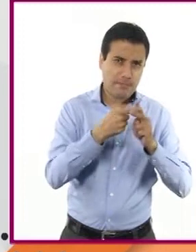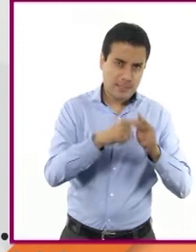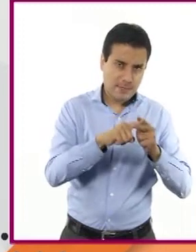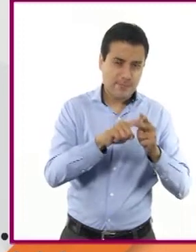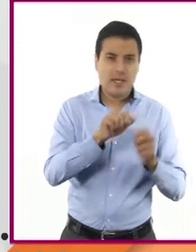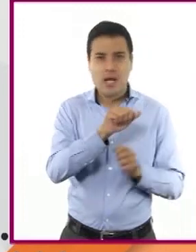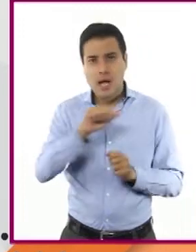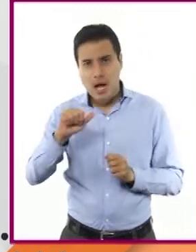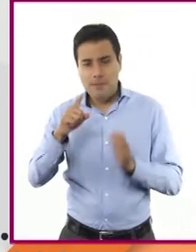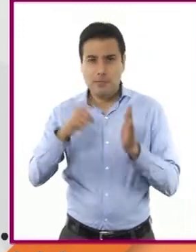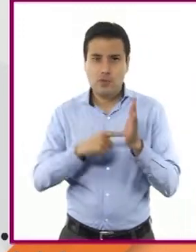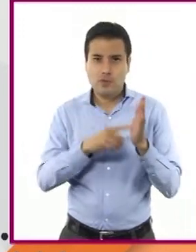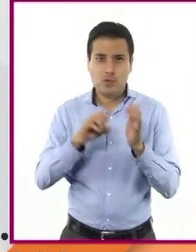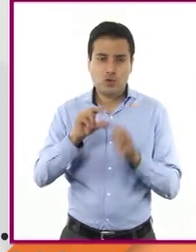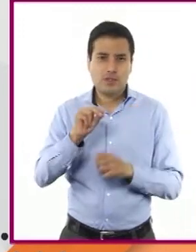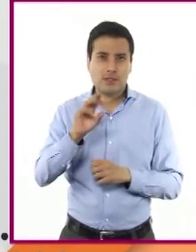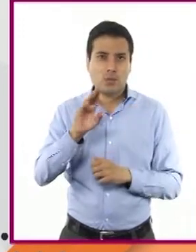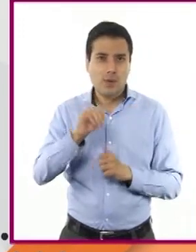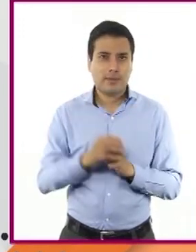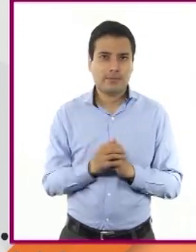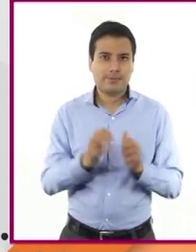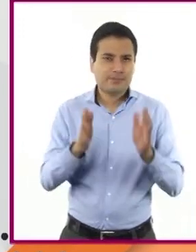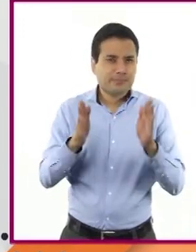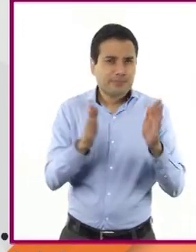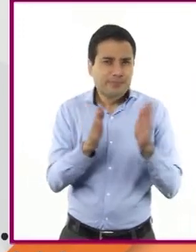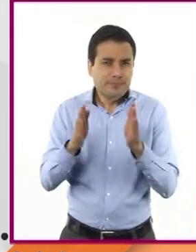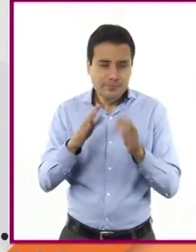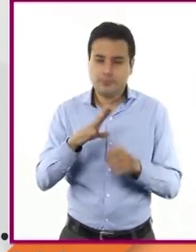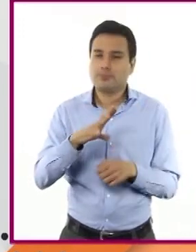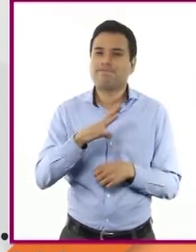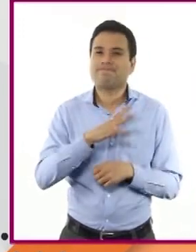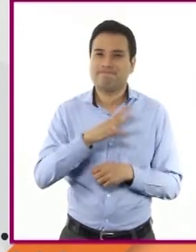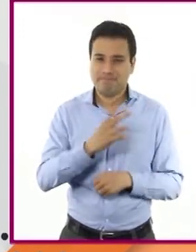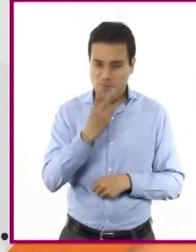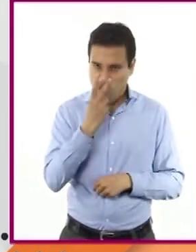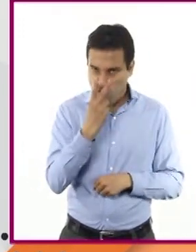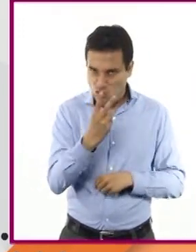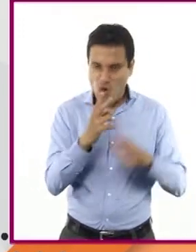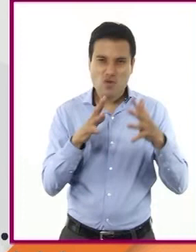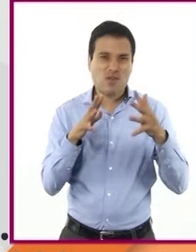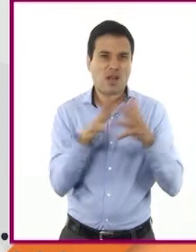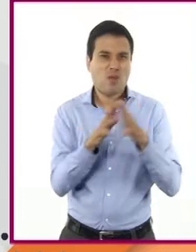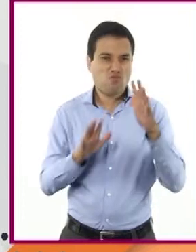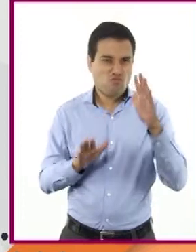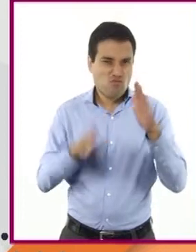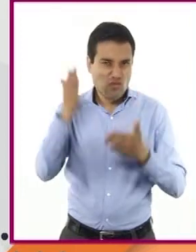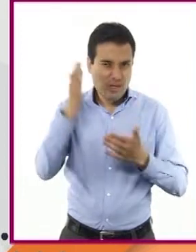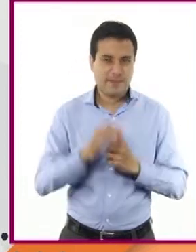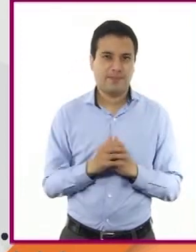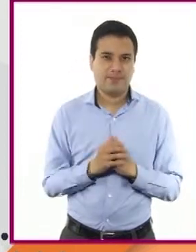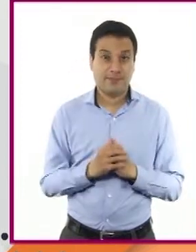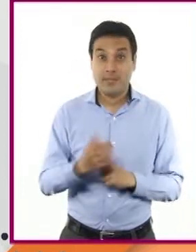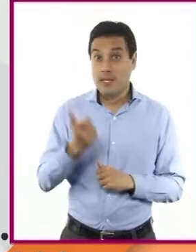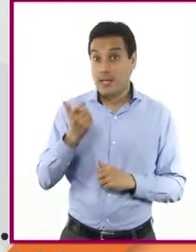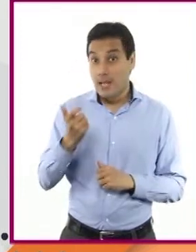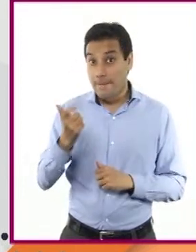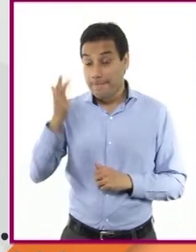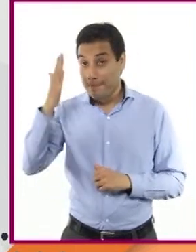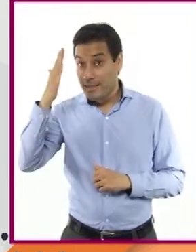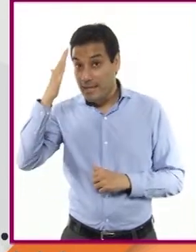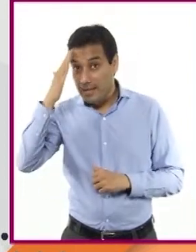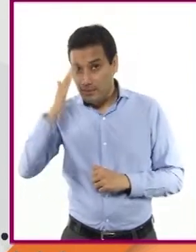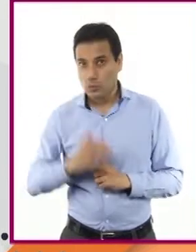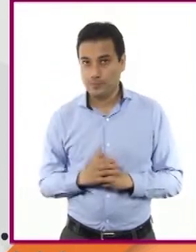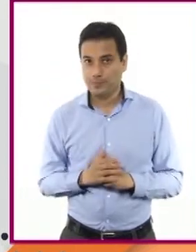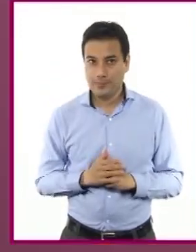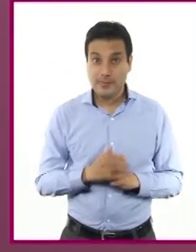1989, marcado sobre todo por las dos guerras mundiales y el enfrentamiento entre el capitalismo y el socialismo por la